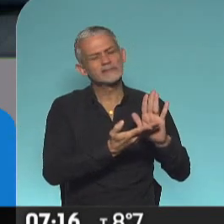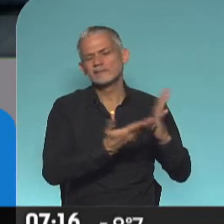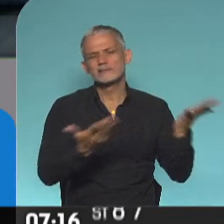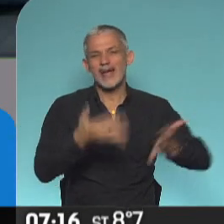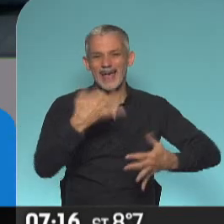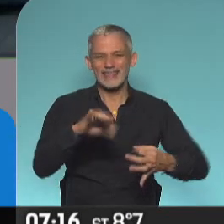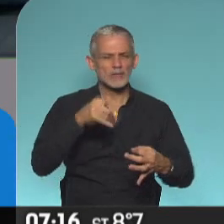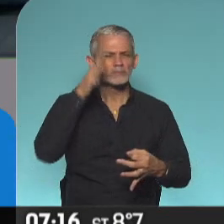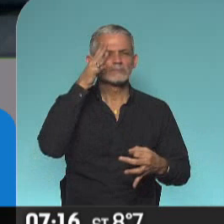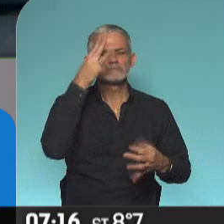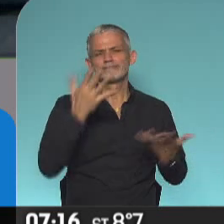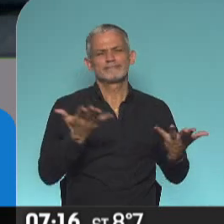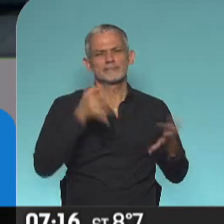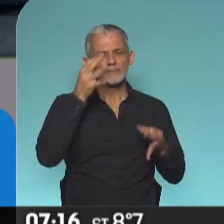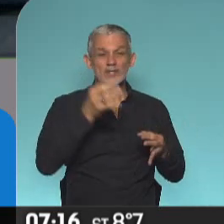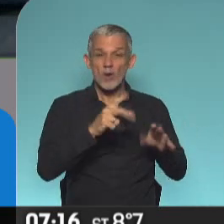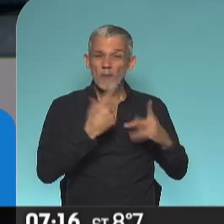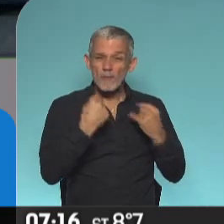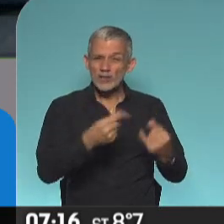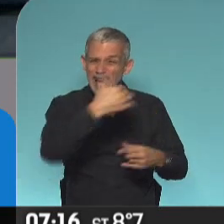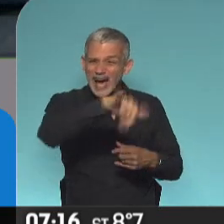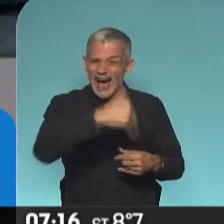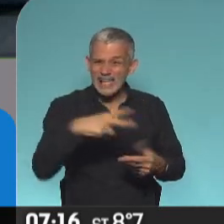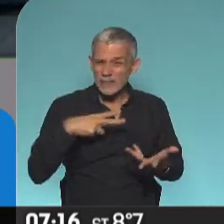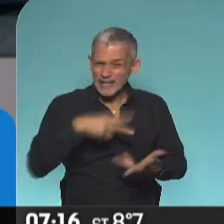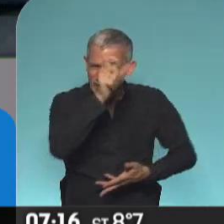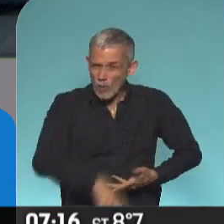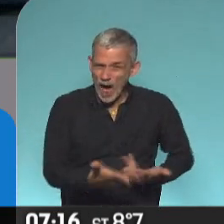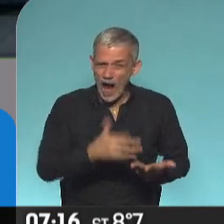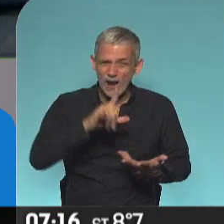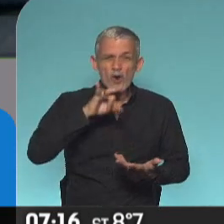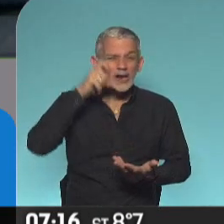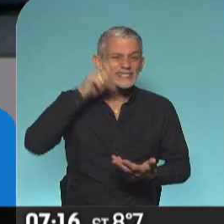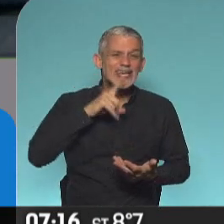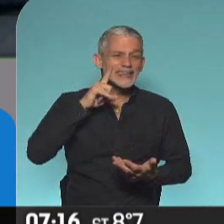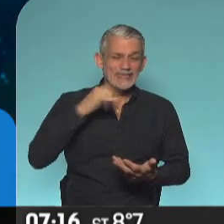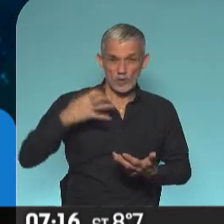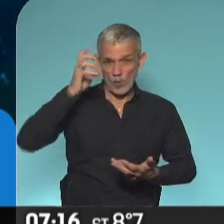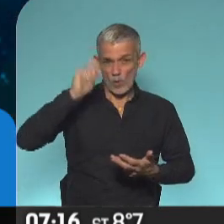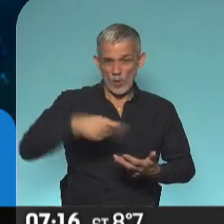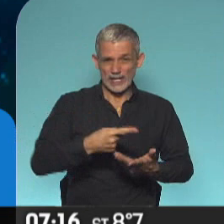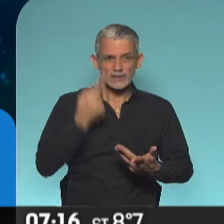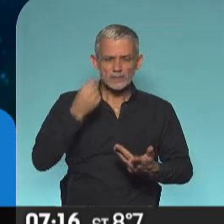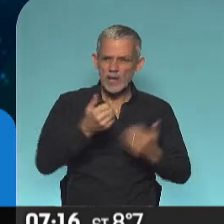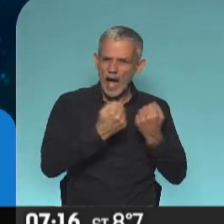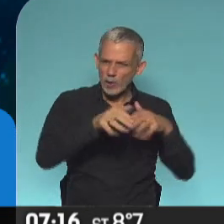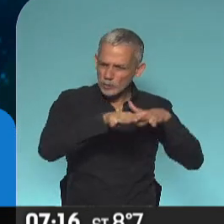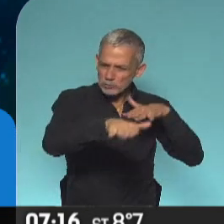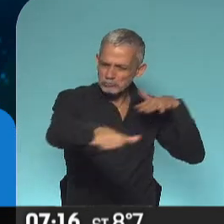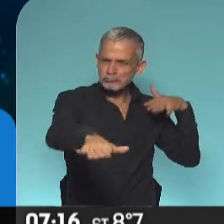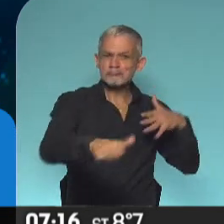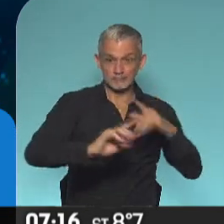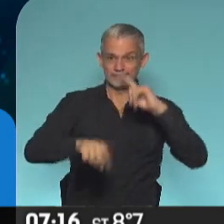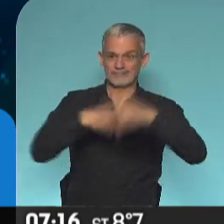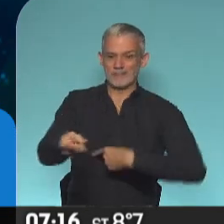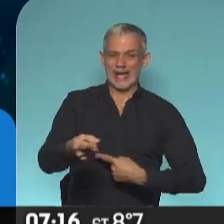mínimo un exceso, realizar una protesta en el domicilio particular, en este caso de Ricardo Lorenzetti. Pero veíamos allí los automóviles y vos señalabas, claro, porque mañana